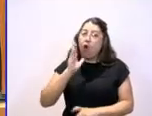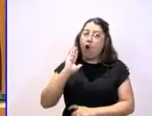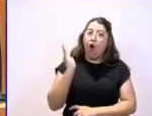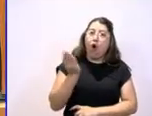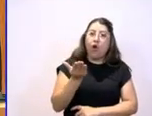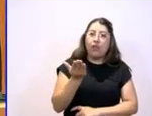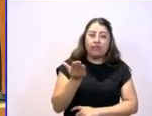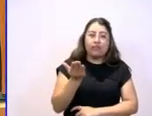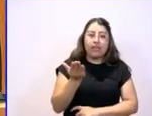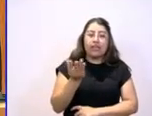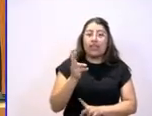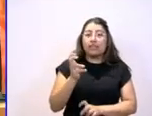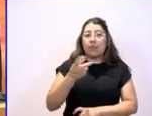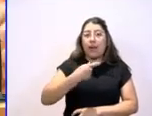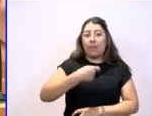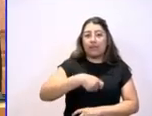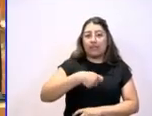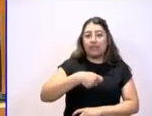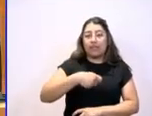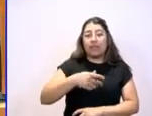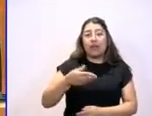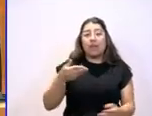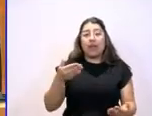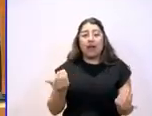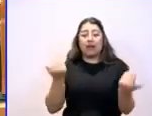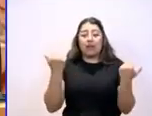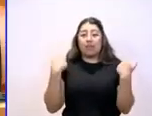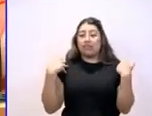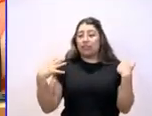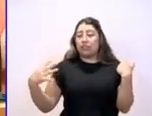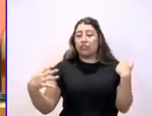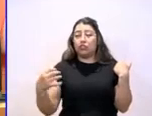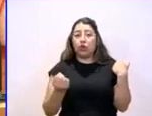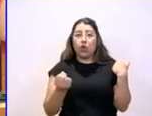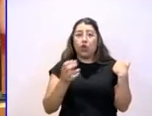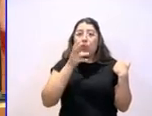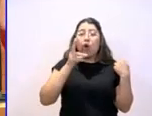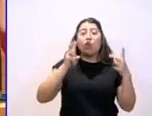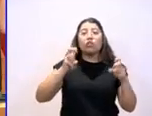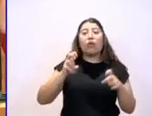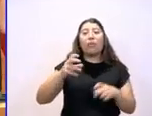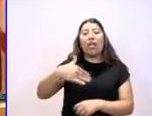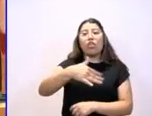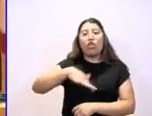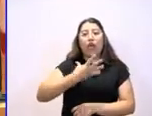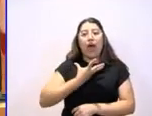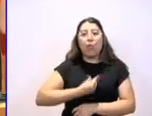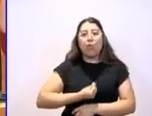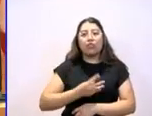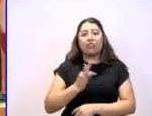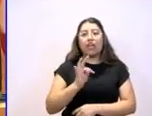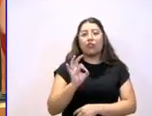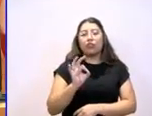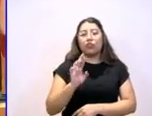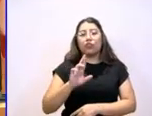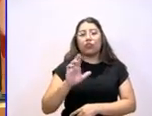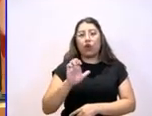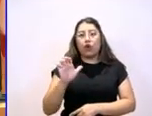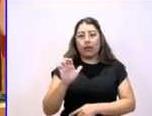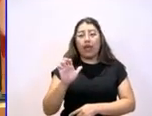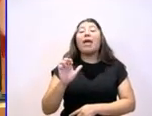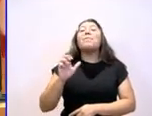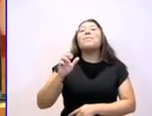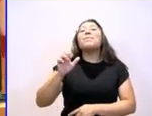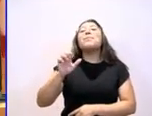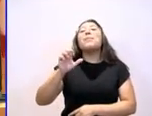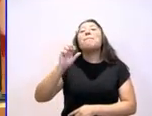la Presidencia en representación de todos a los hechos ocurridos en Torre Pacheco. Y lo pongo de manifiesto antes